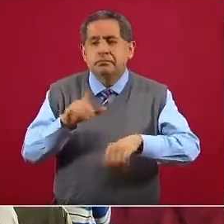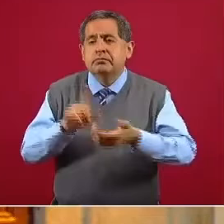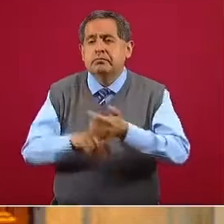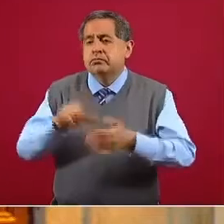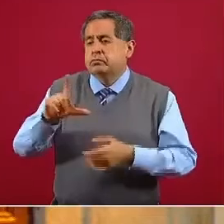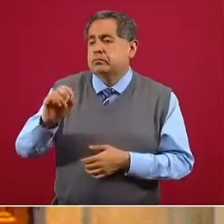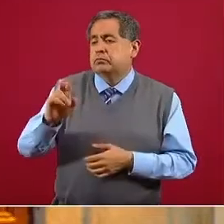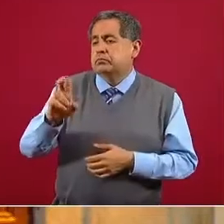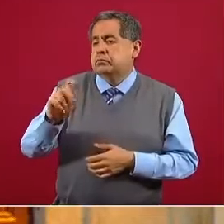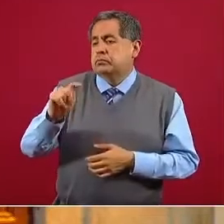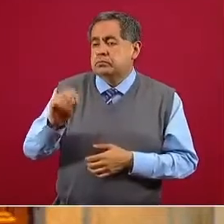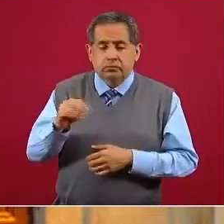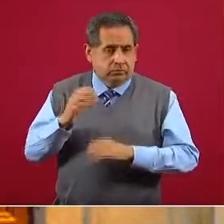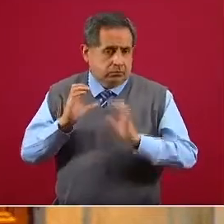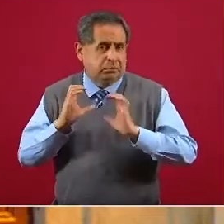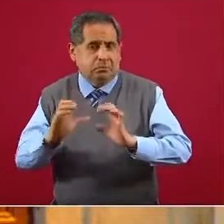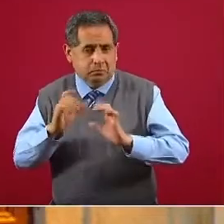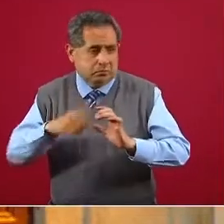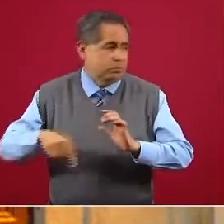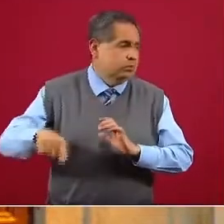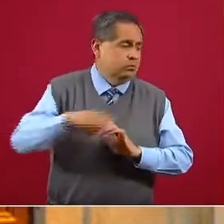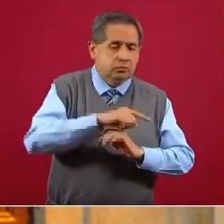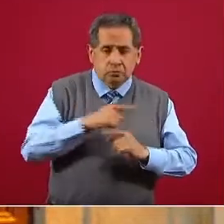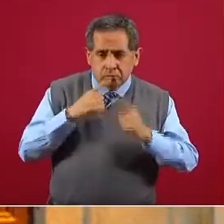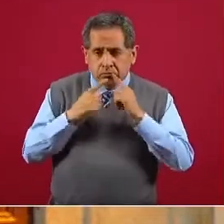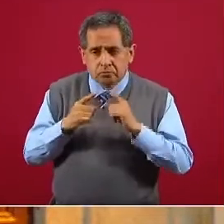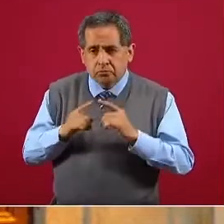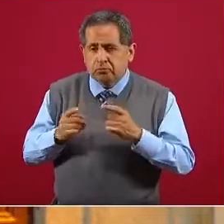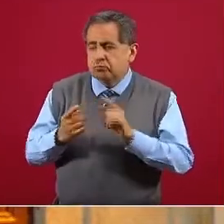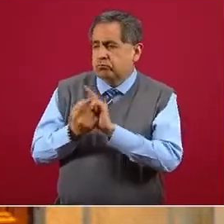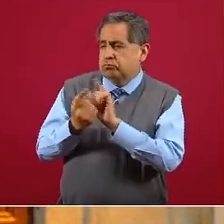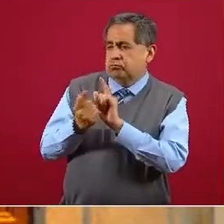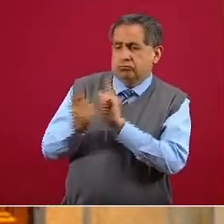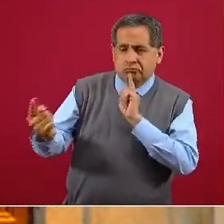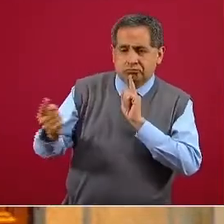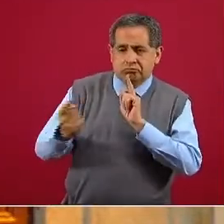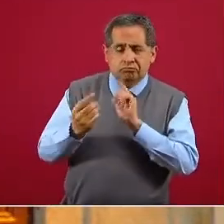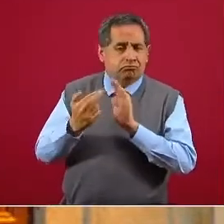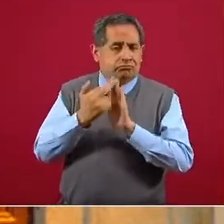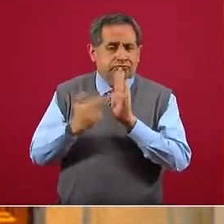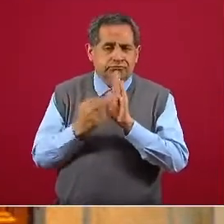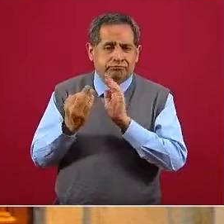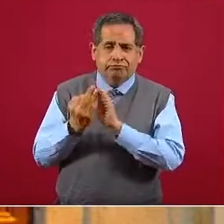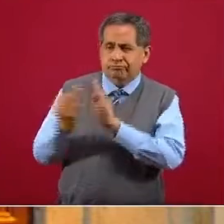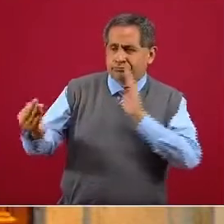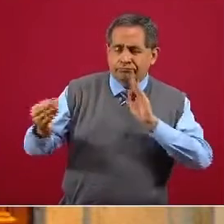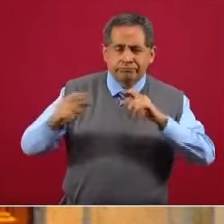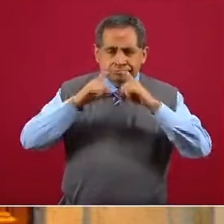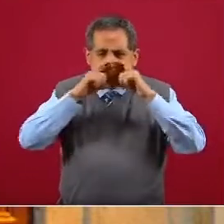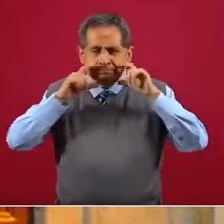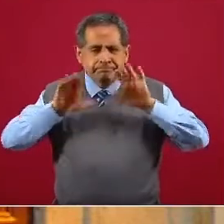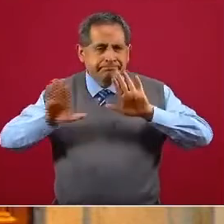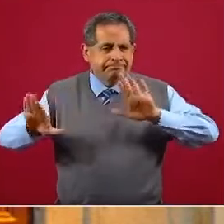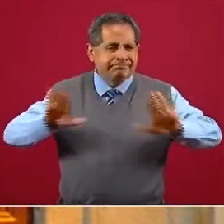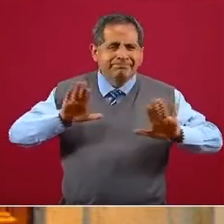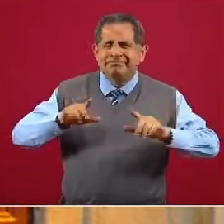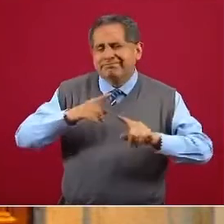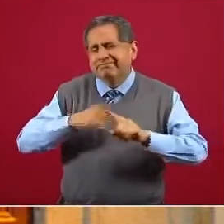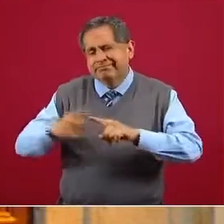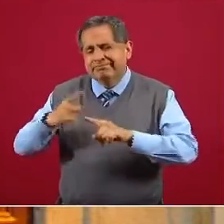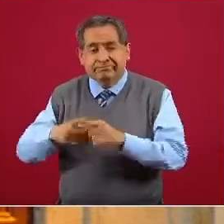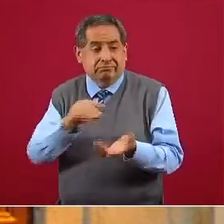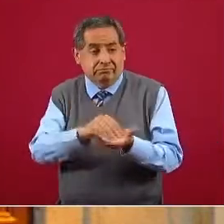Loreto, a continuar aplicando las medidas de sana distancia y todas las actividades de prevención, porque aquí todavía